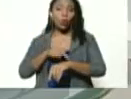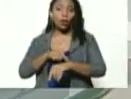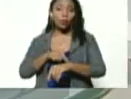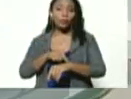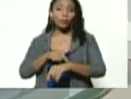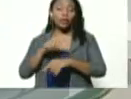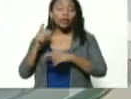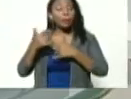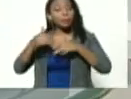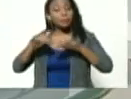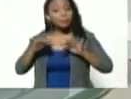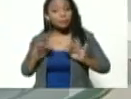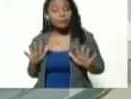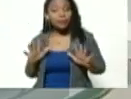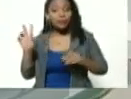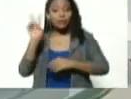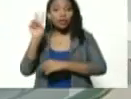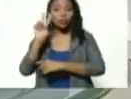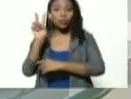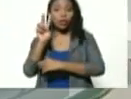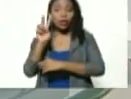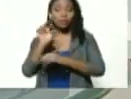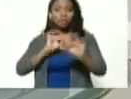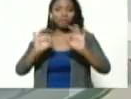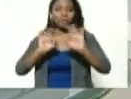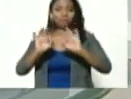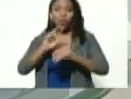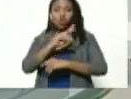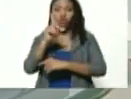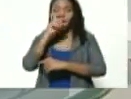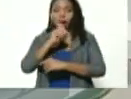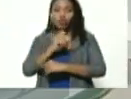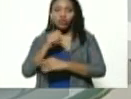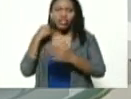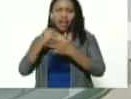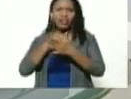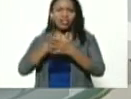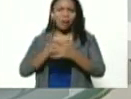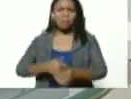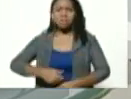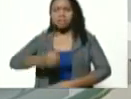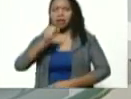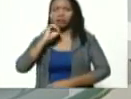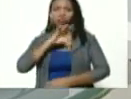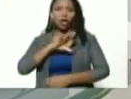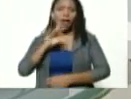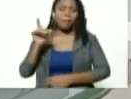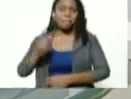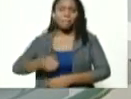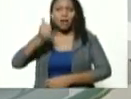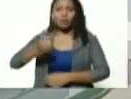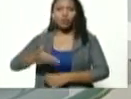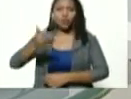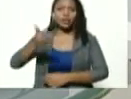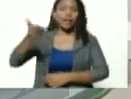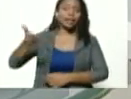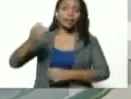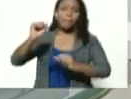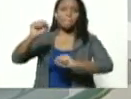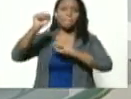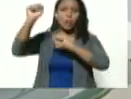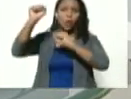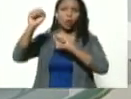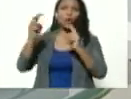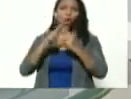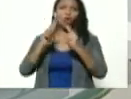Y mientras tanto, Venezuela se prepara para los 200 años de la batalla más histórica, más emblemática, más heroica que